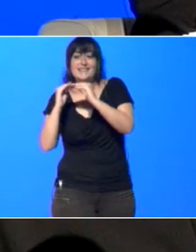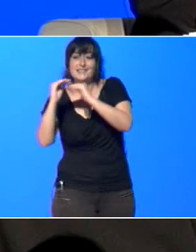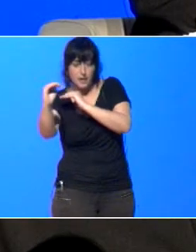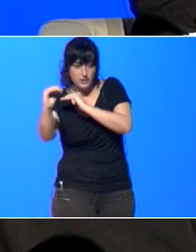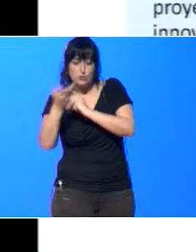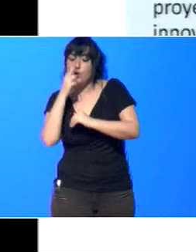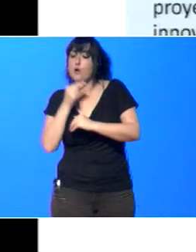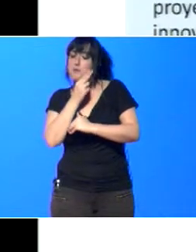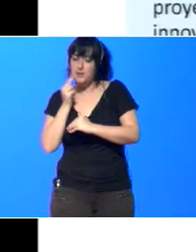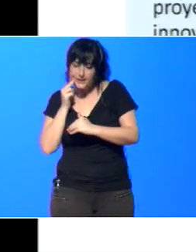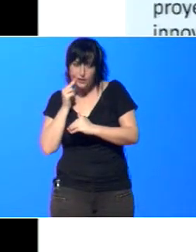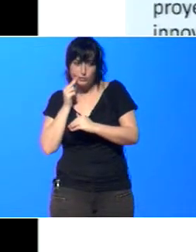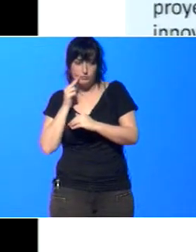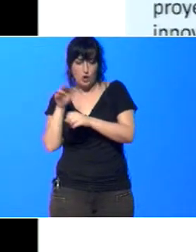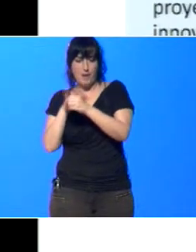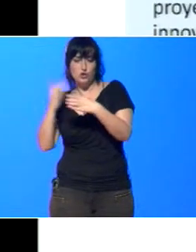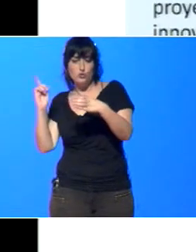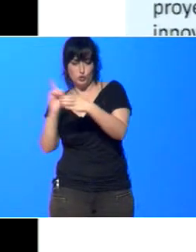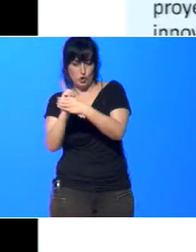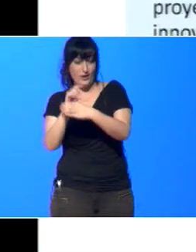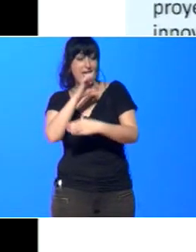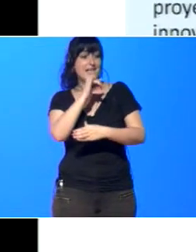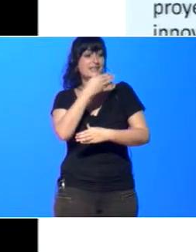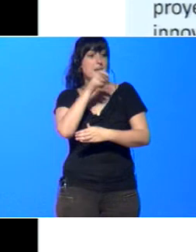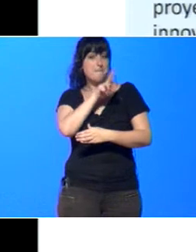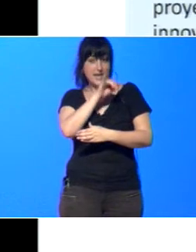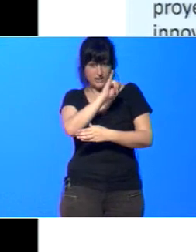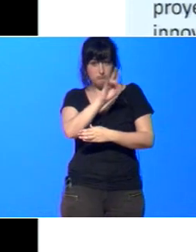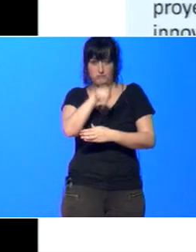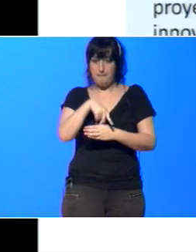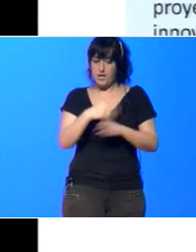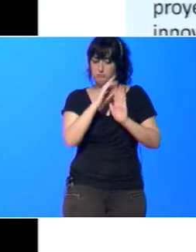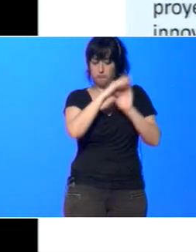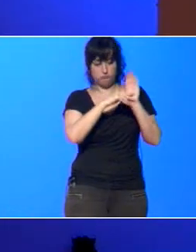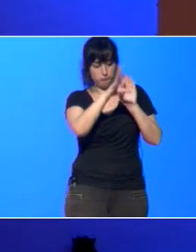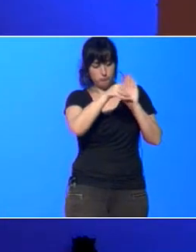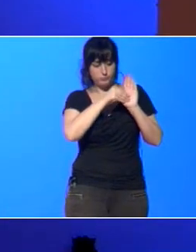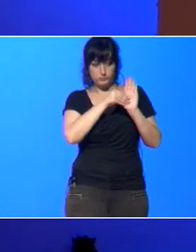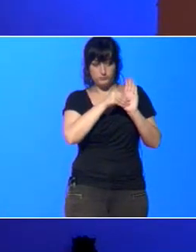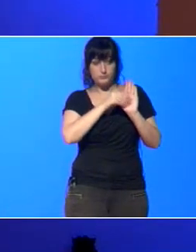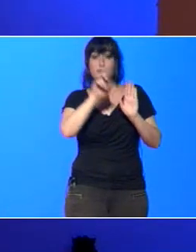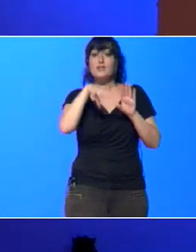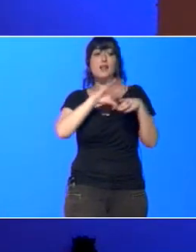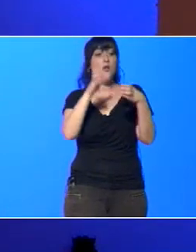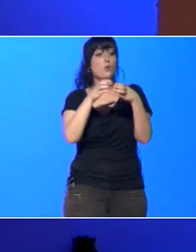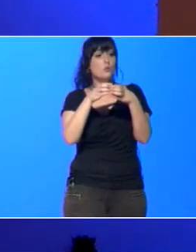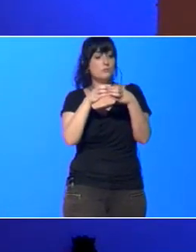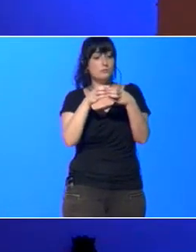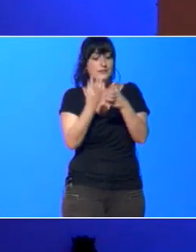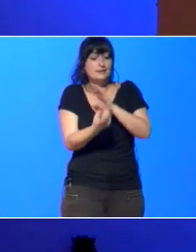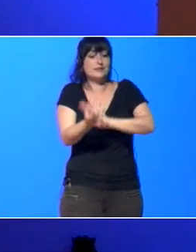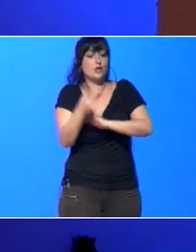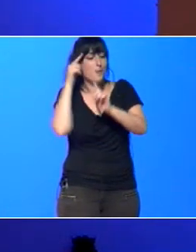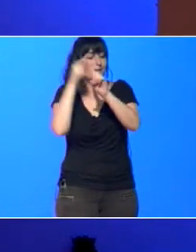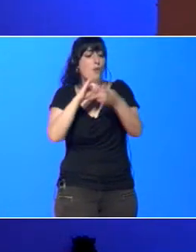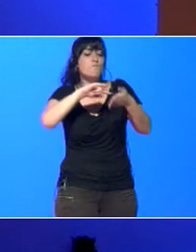El ESIBERRI lo contempla también, de alguna manera, y esa construcción de equipos en base a proyectos que deberían ser